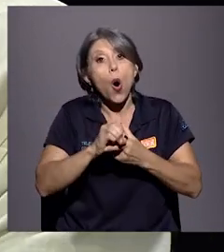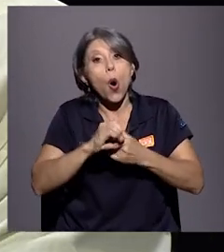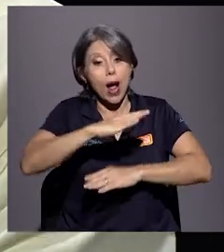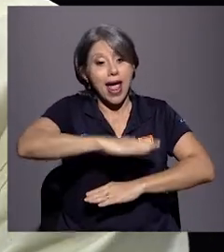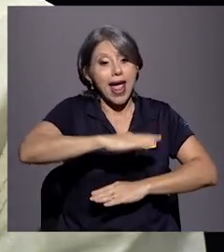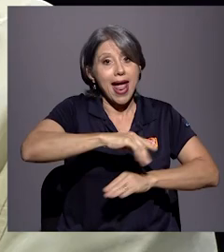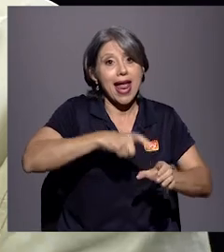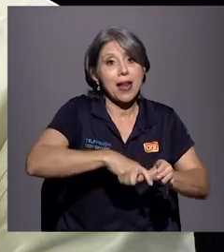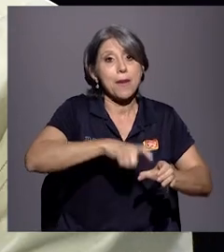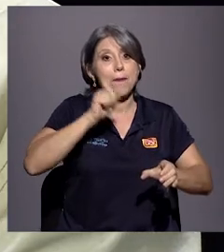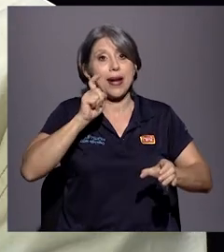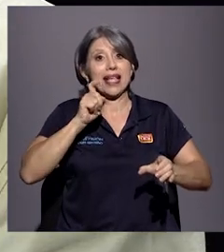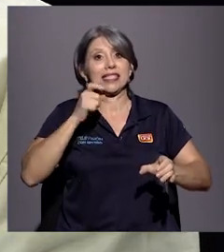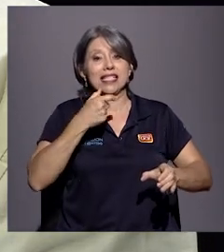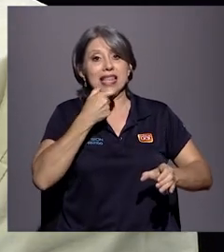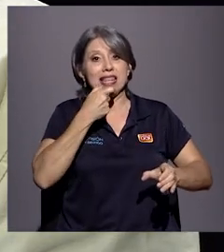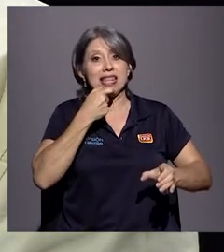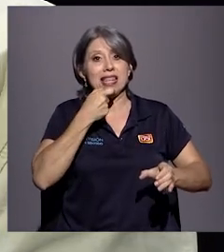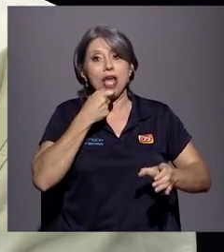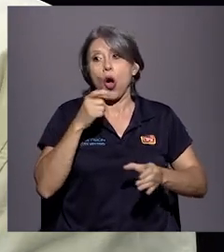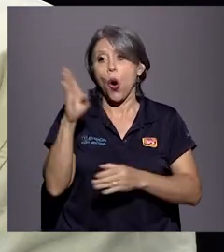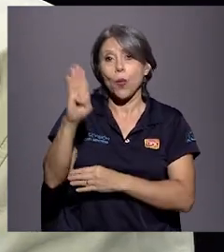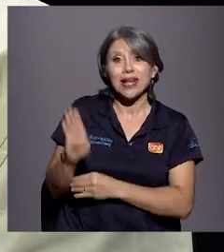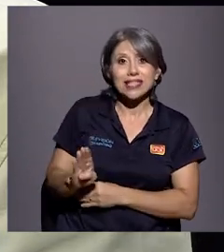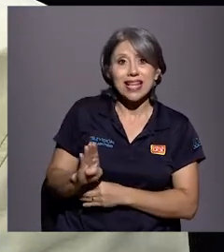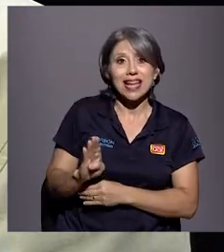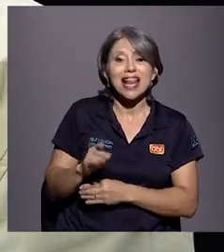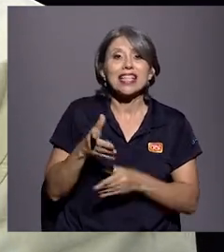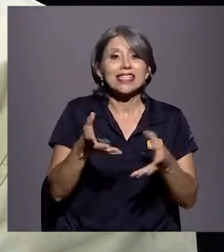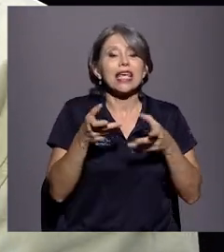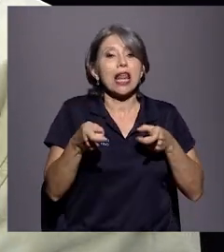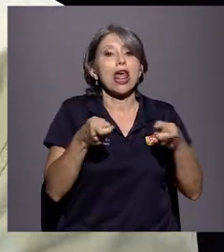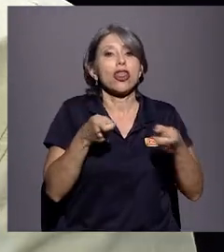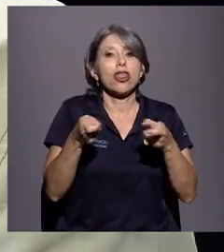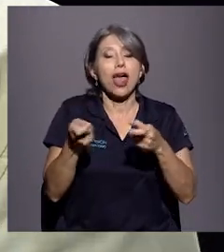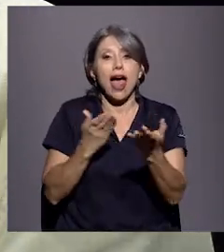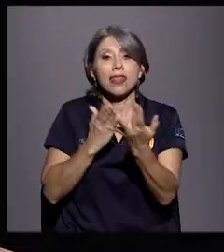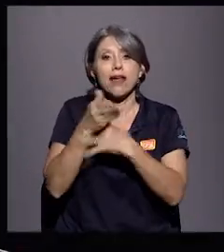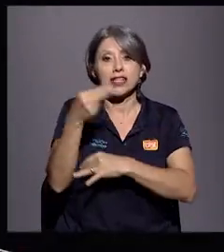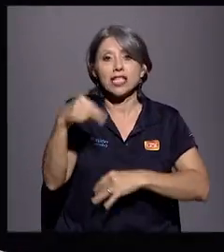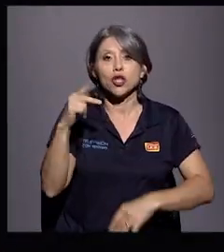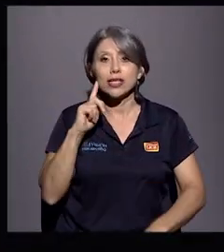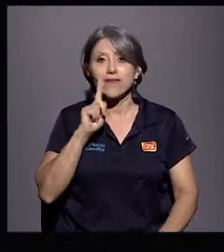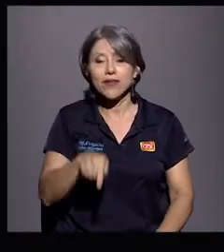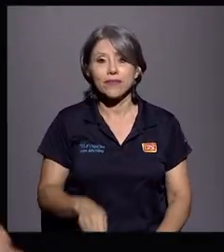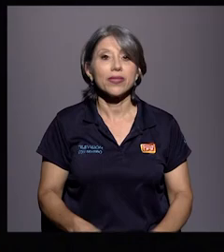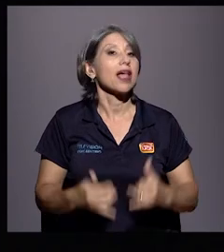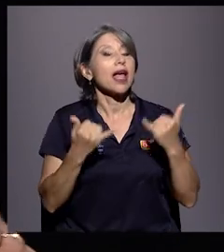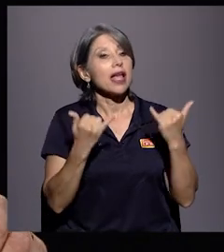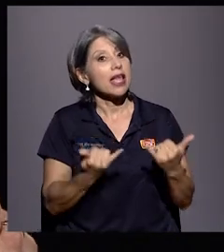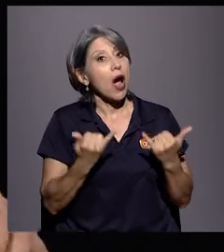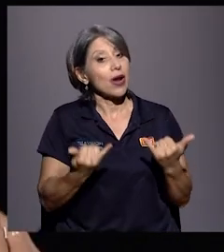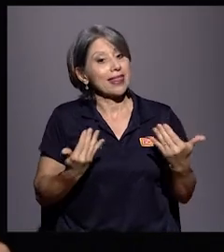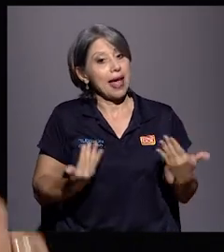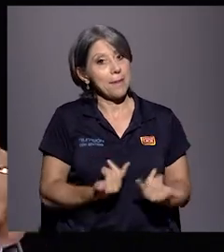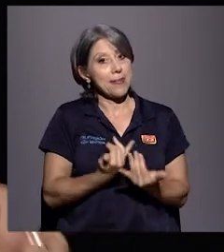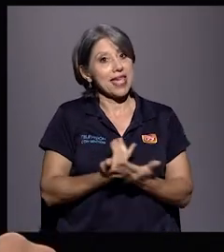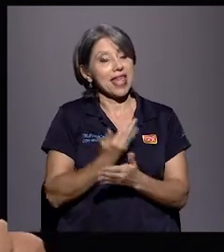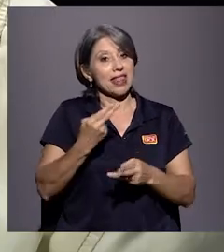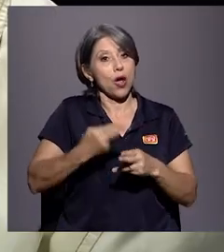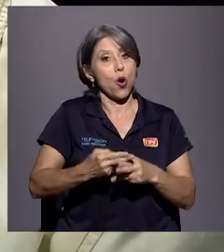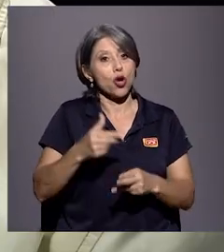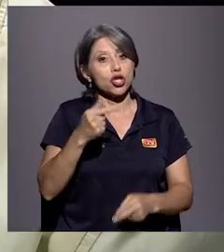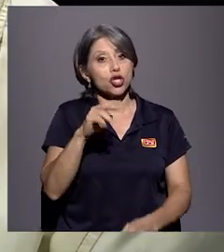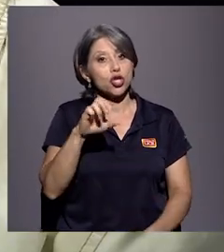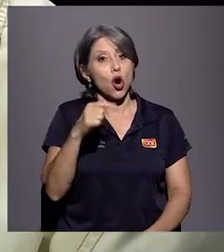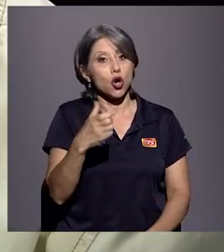o el Brasil a través de esta producción masiva de fake news. Tan vigente hoy George Orwell. tan vigente. Sí,